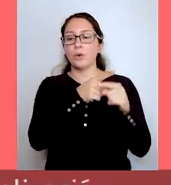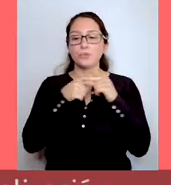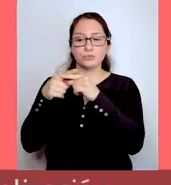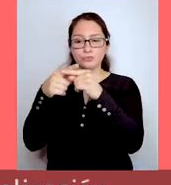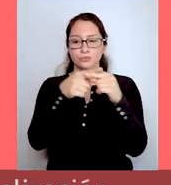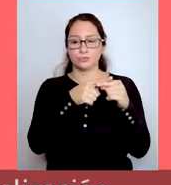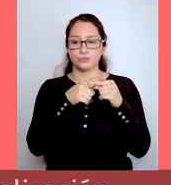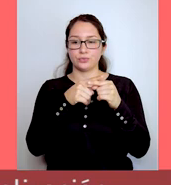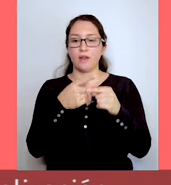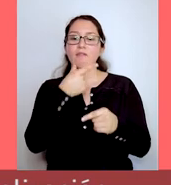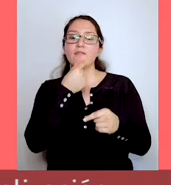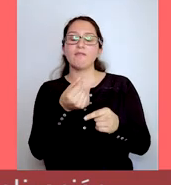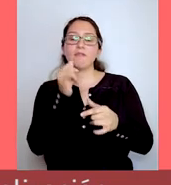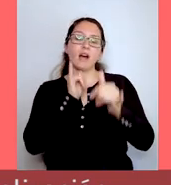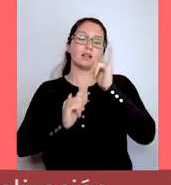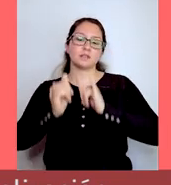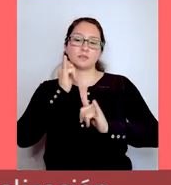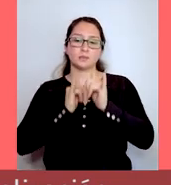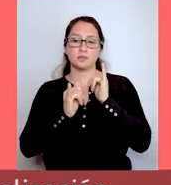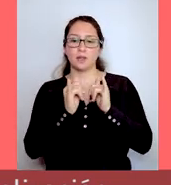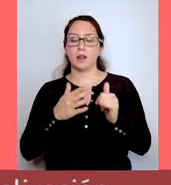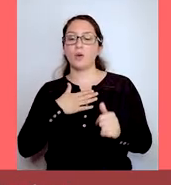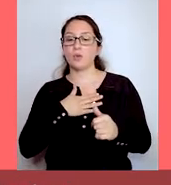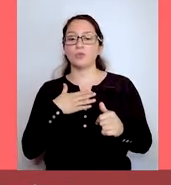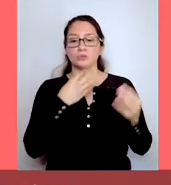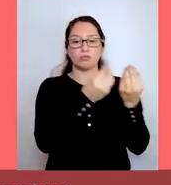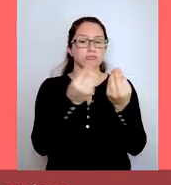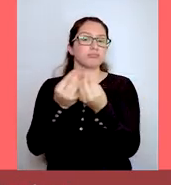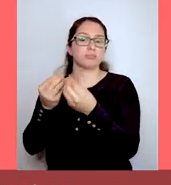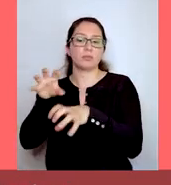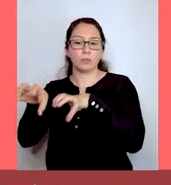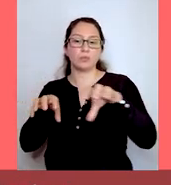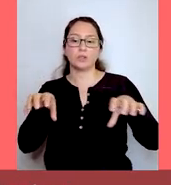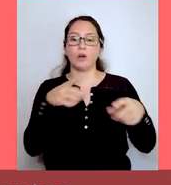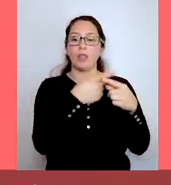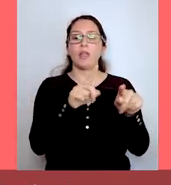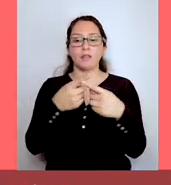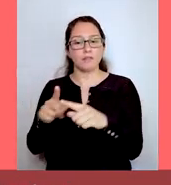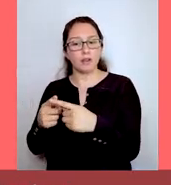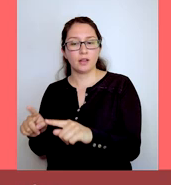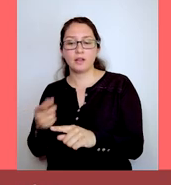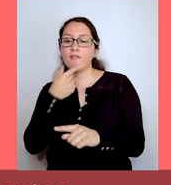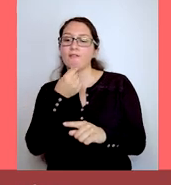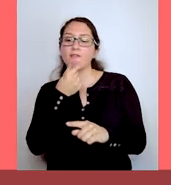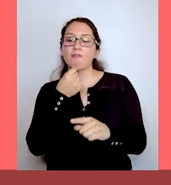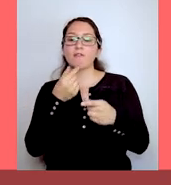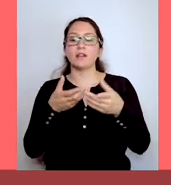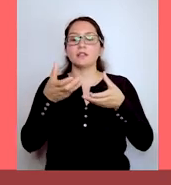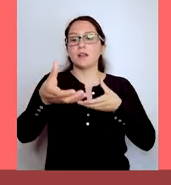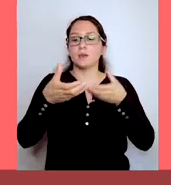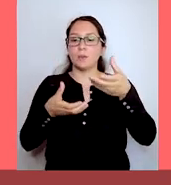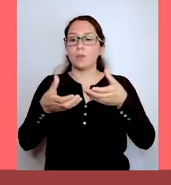social más amplia, facilitada por la digitalización. Tienen una variedad de intereses y facilitan el intercambio de conocimientos